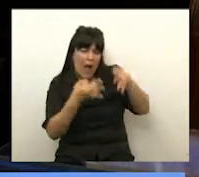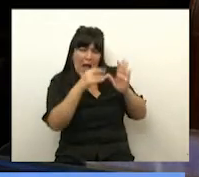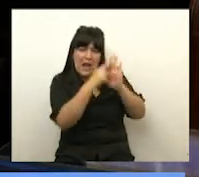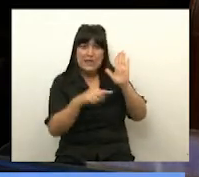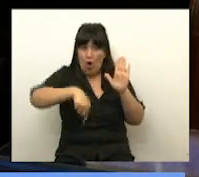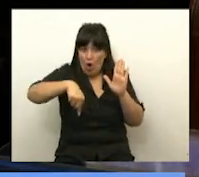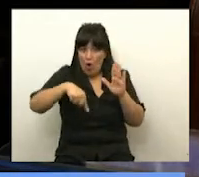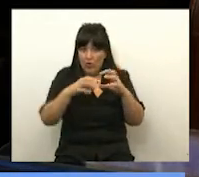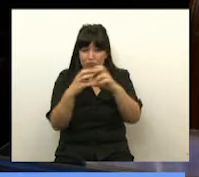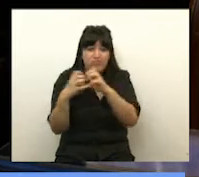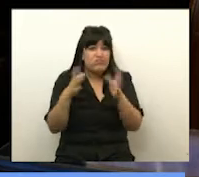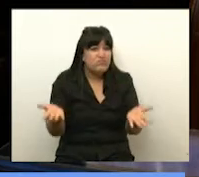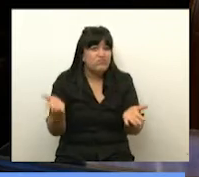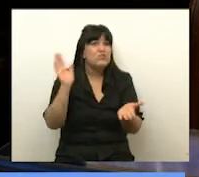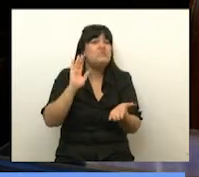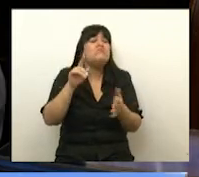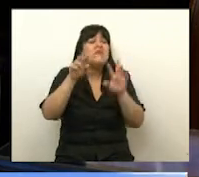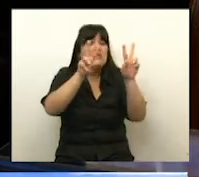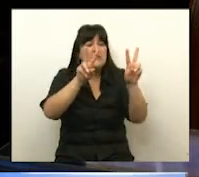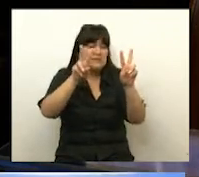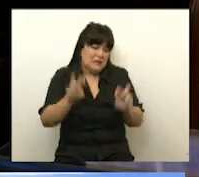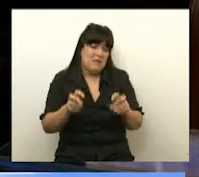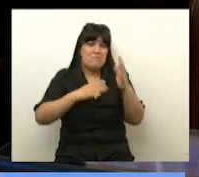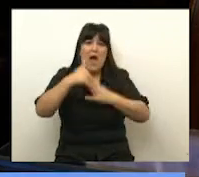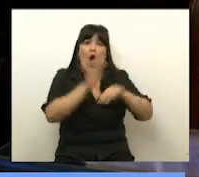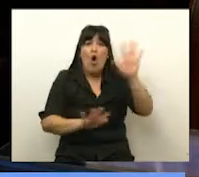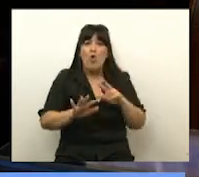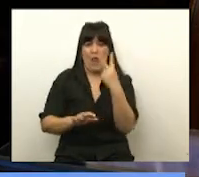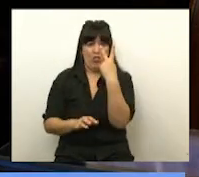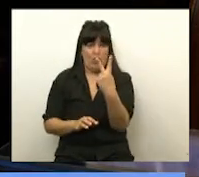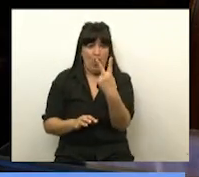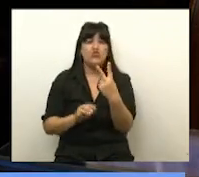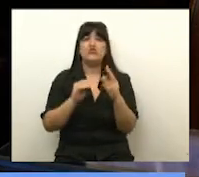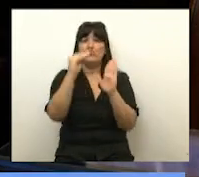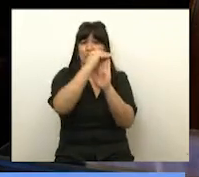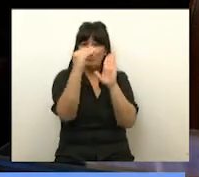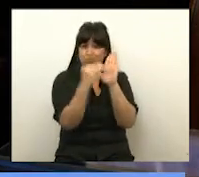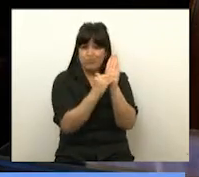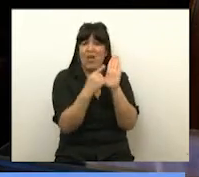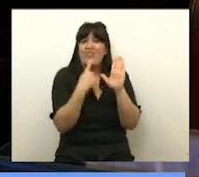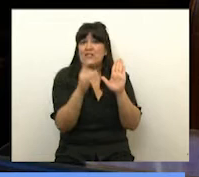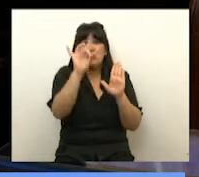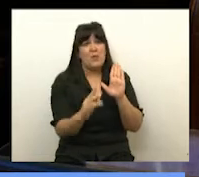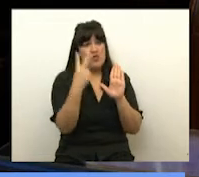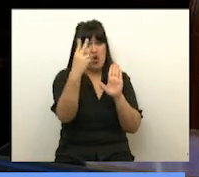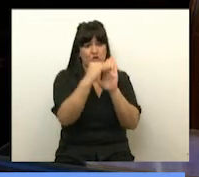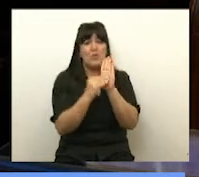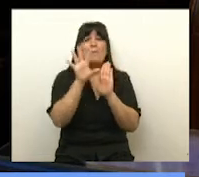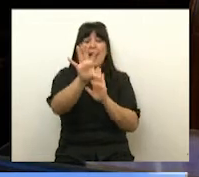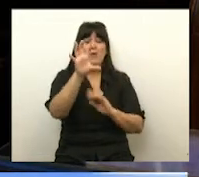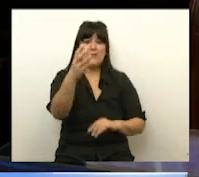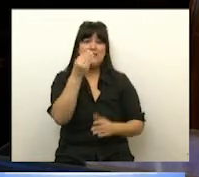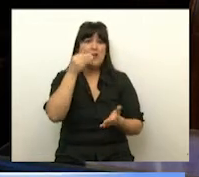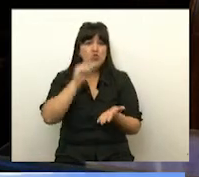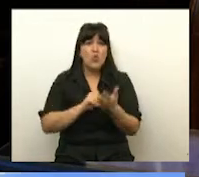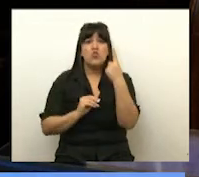día de hoy, las obras, las grandes obras, dos únicamente previstas en este presupuesto 2019 para la provincia del Chubut,